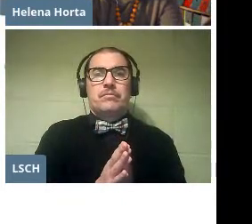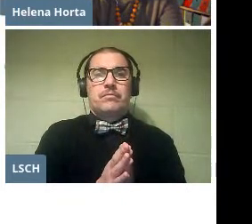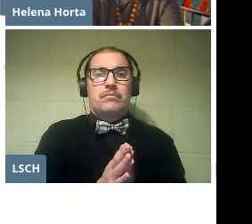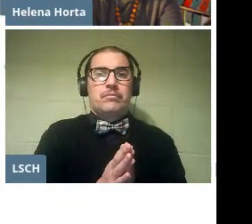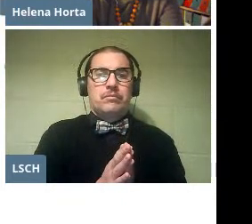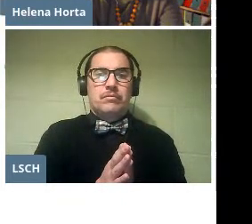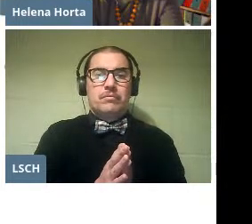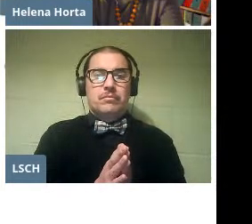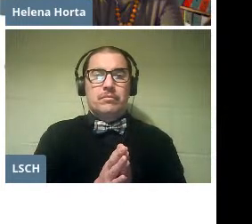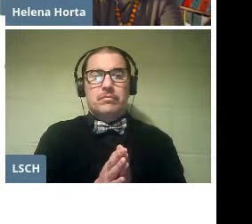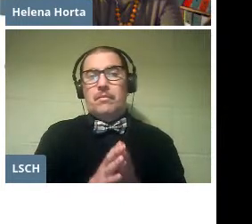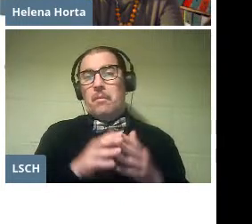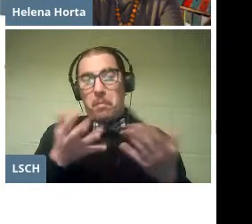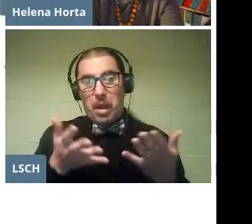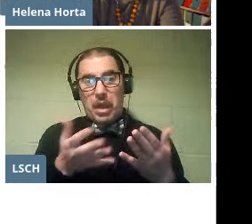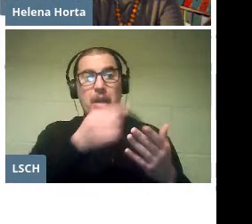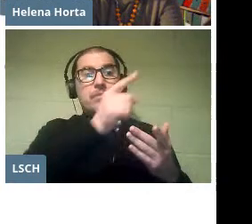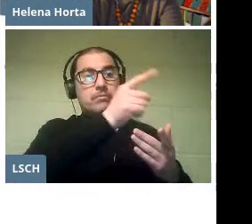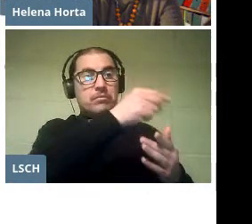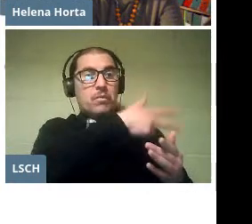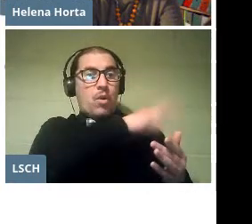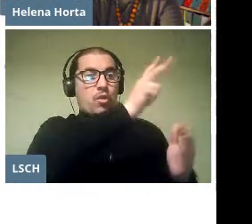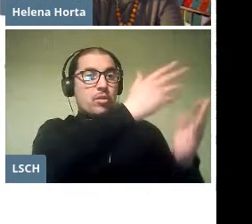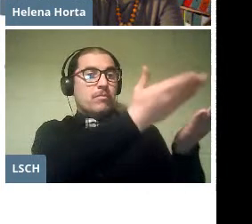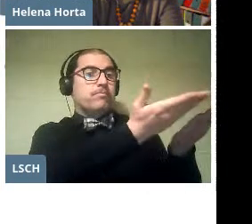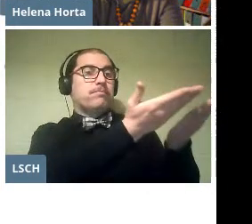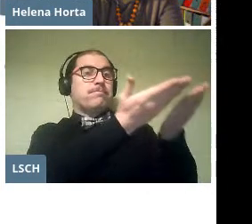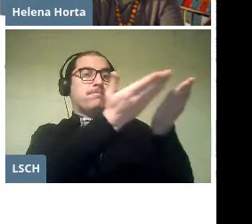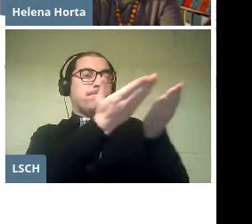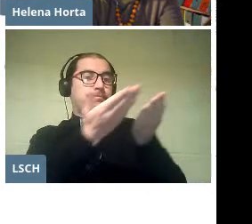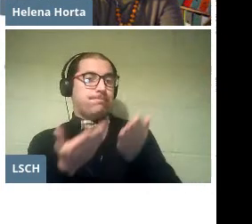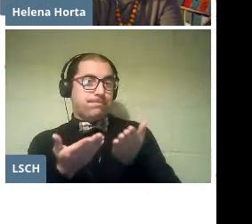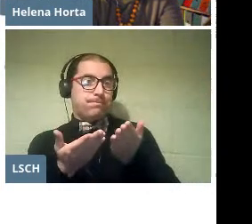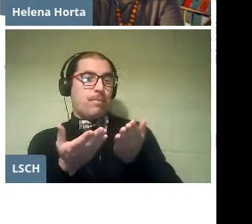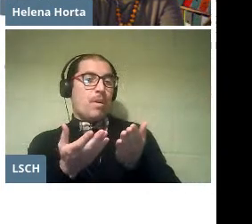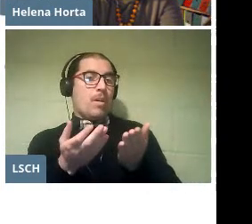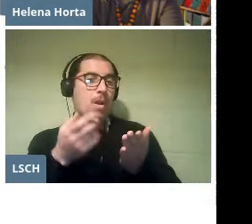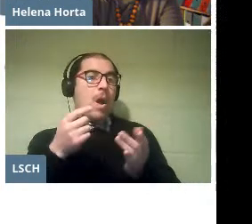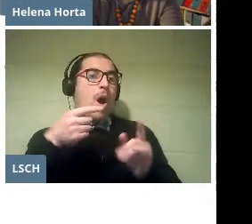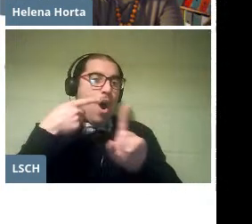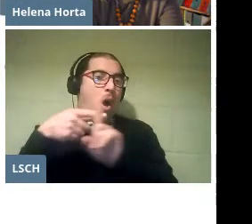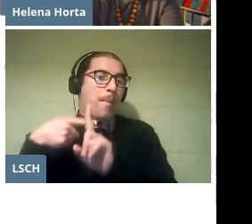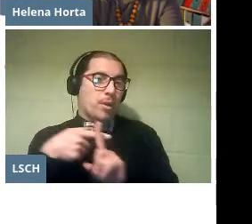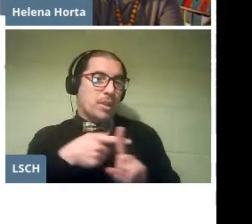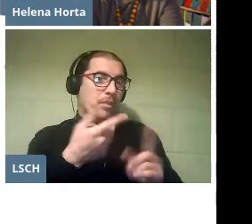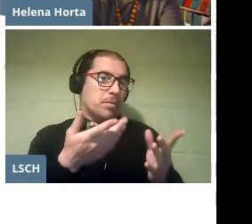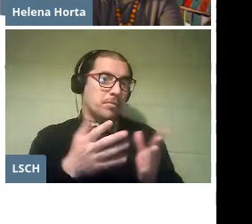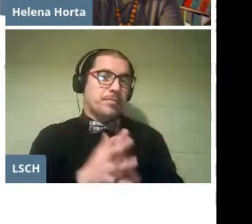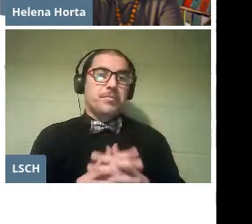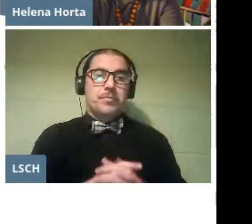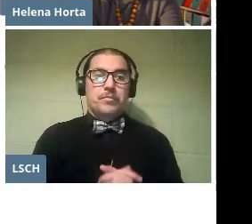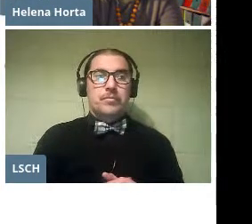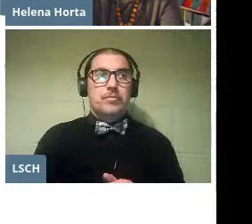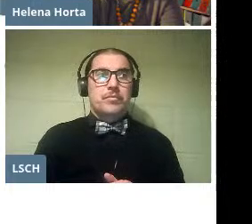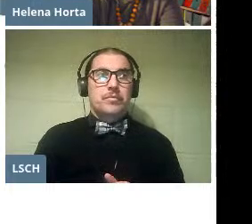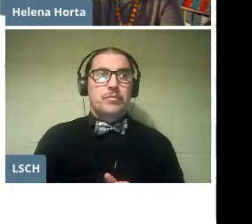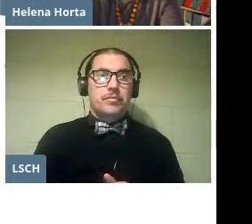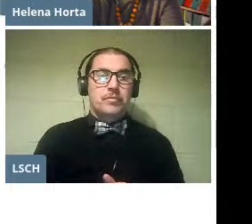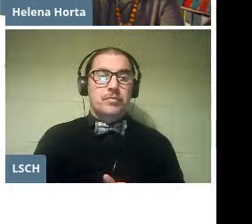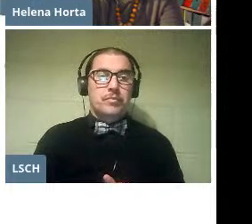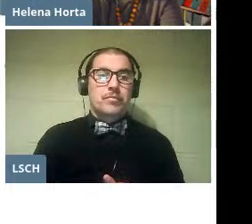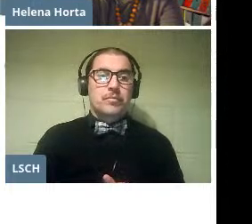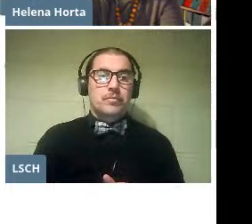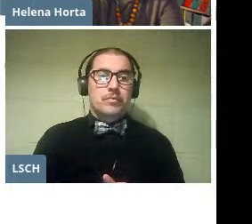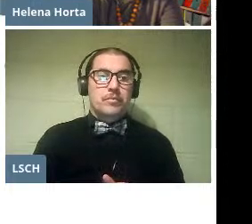agrado, para conseguir de esa manera el beneplácito de ellas, de las divinidades,